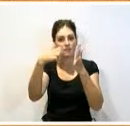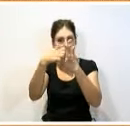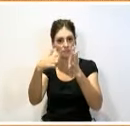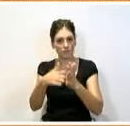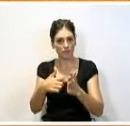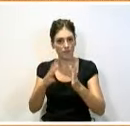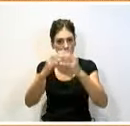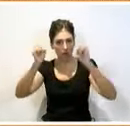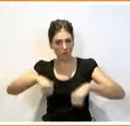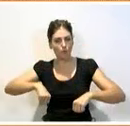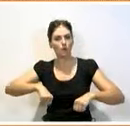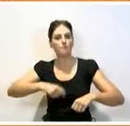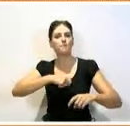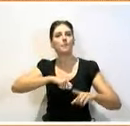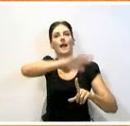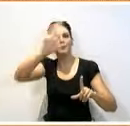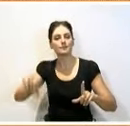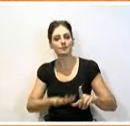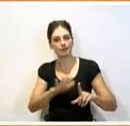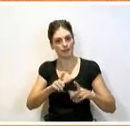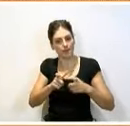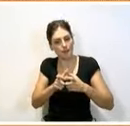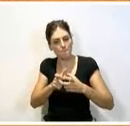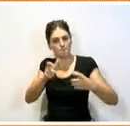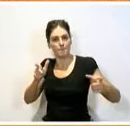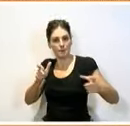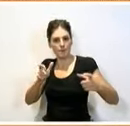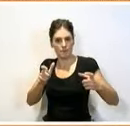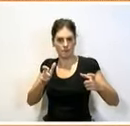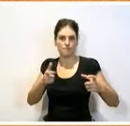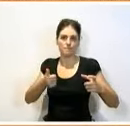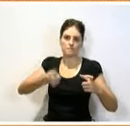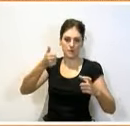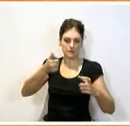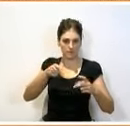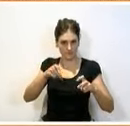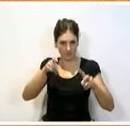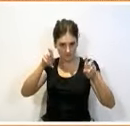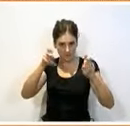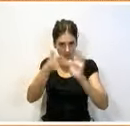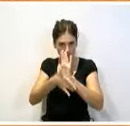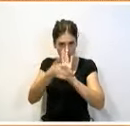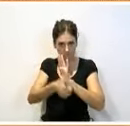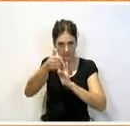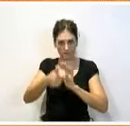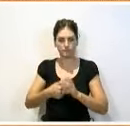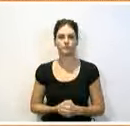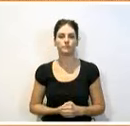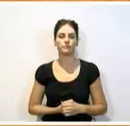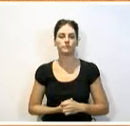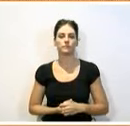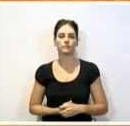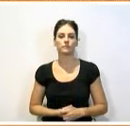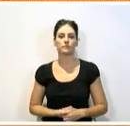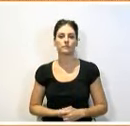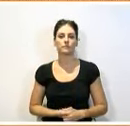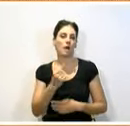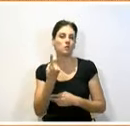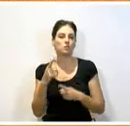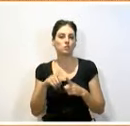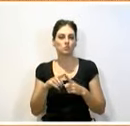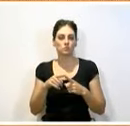ley estatal que ampliaba este tipo de cuestiones. Mire, tenía aquí un